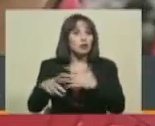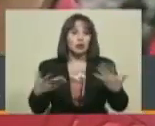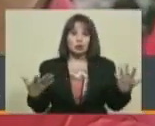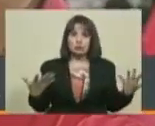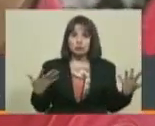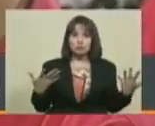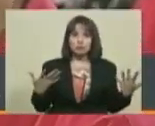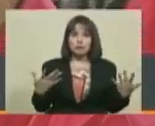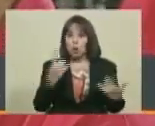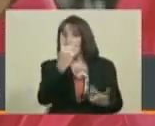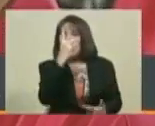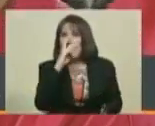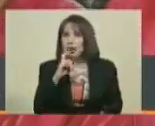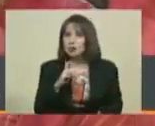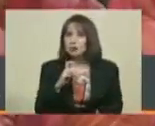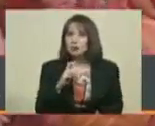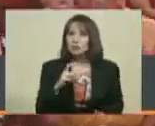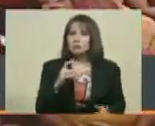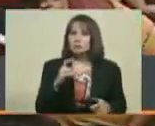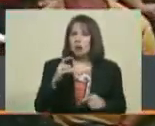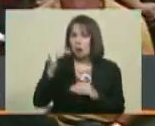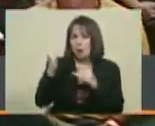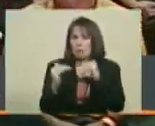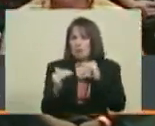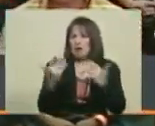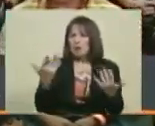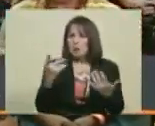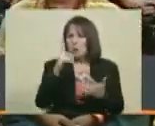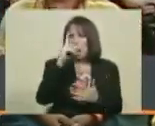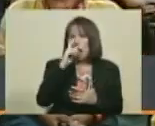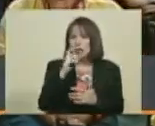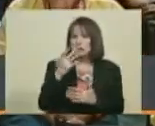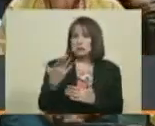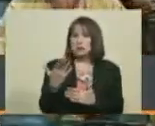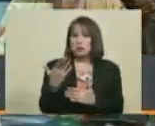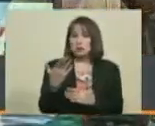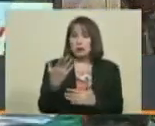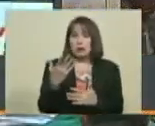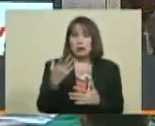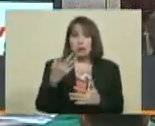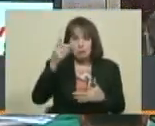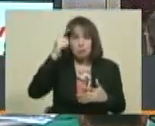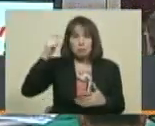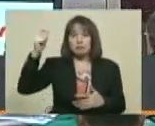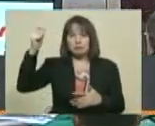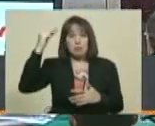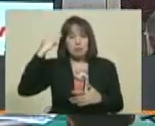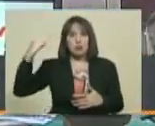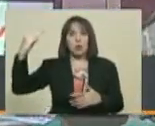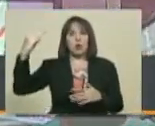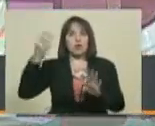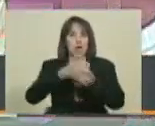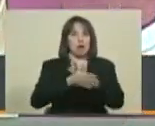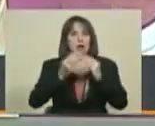En un año o menos, con una metódica,